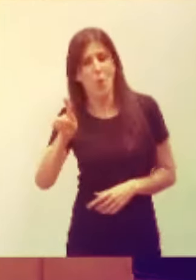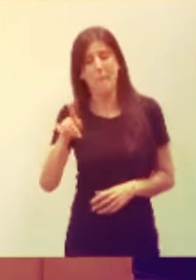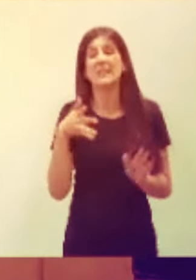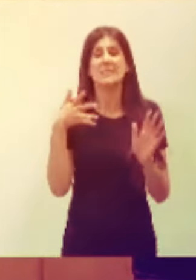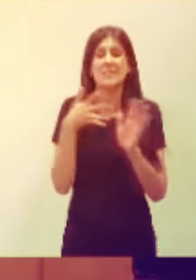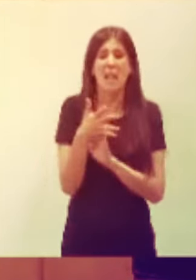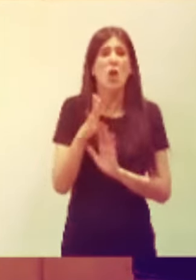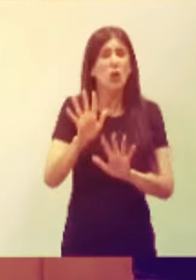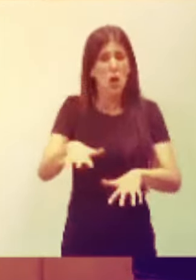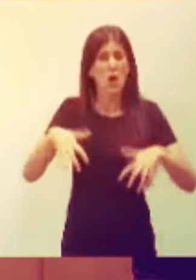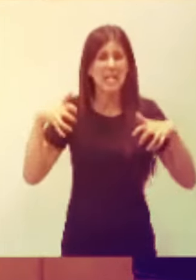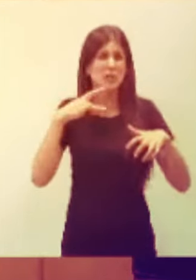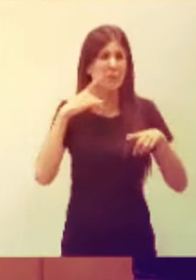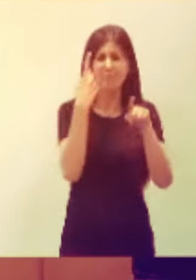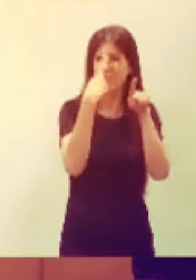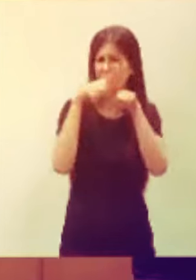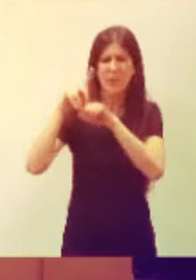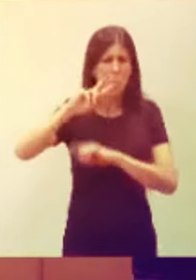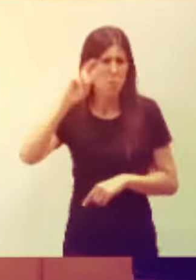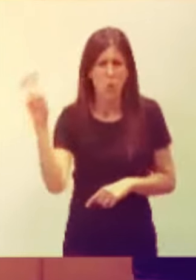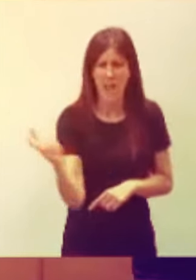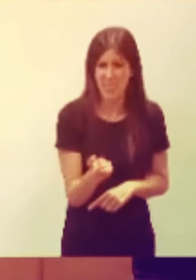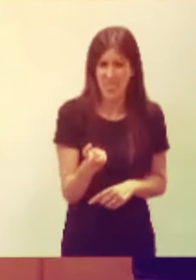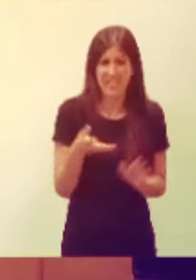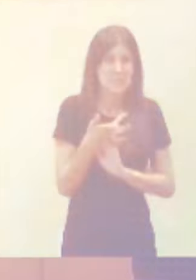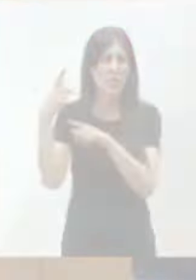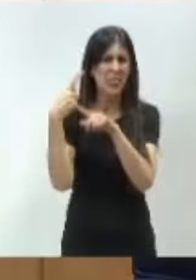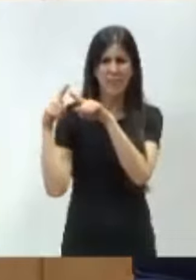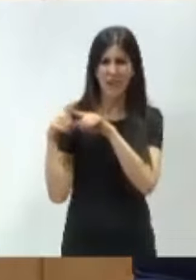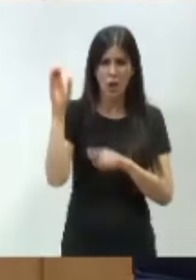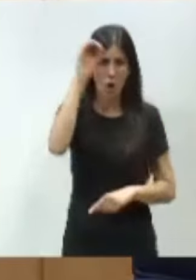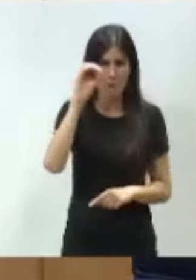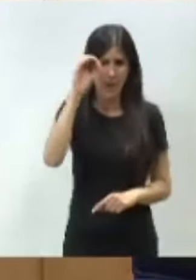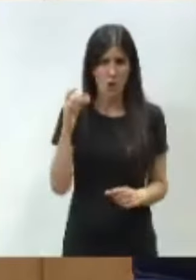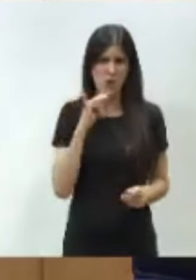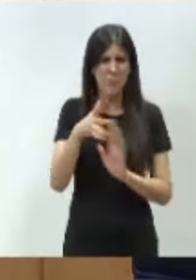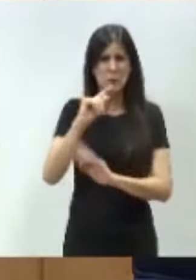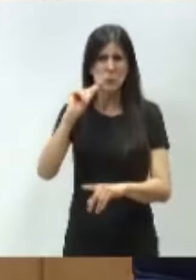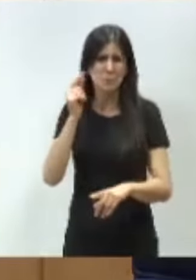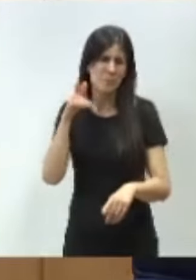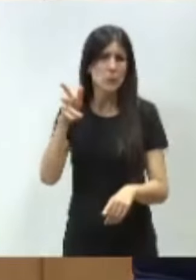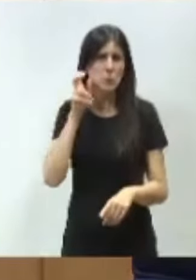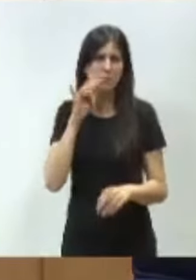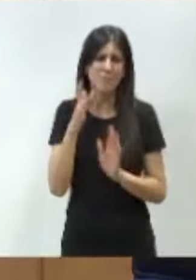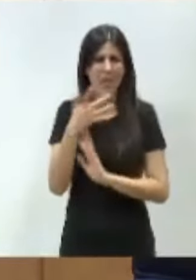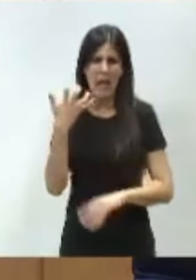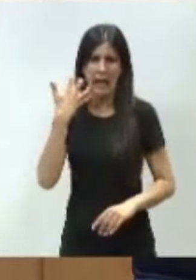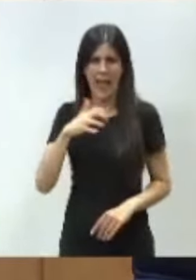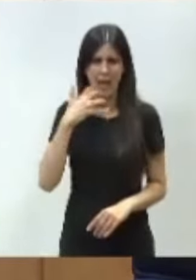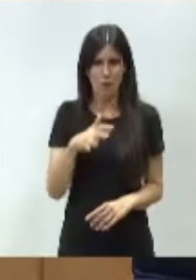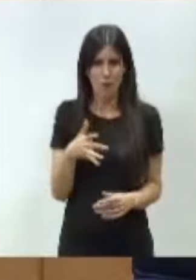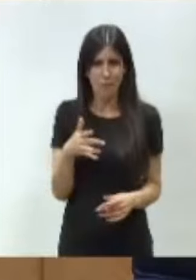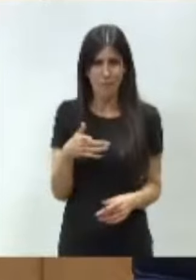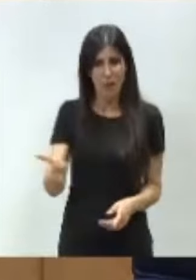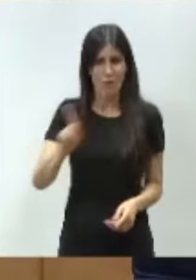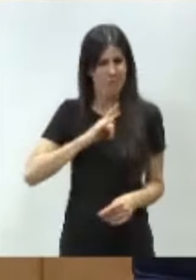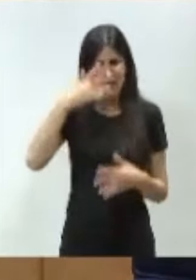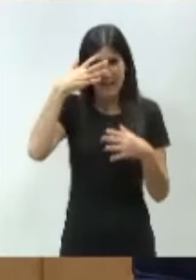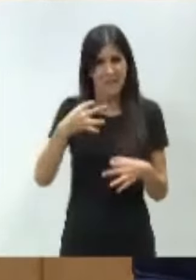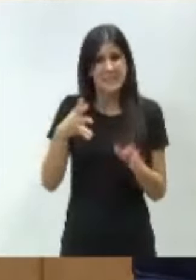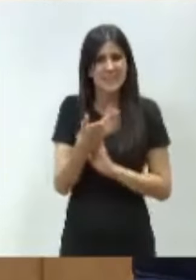del Congreso de los Diputados es la pluralidad de nuestro país. Igual esto le suena raro, pero créame, esto